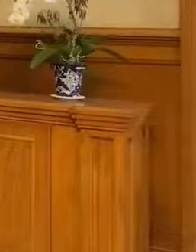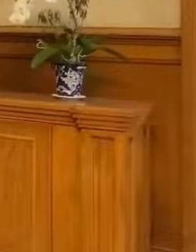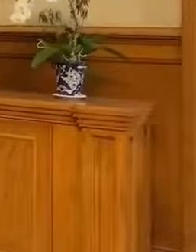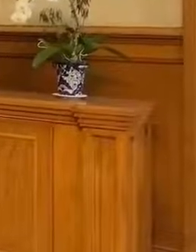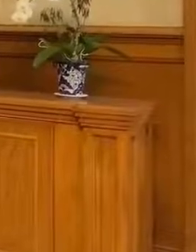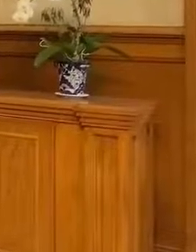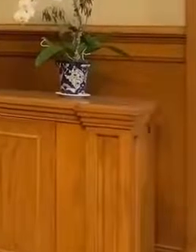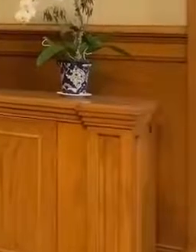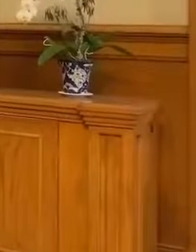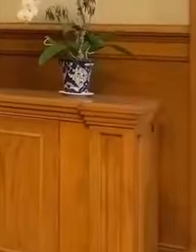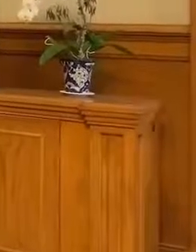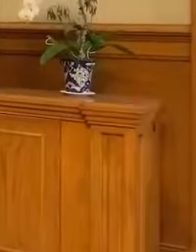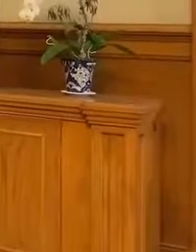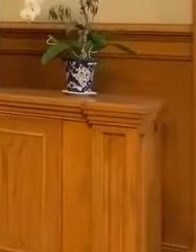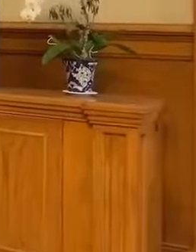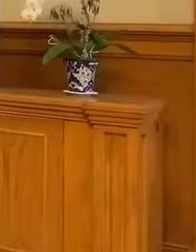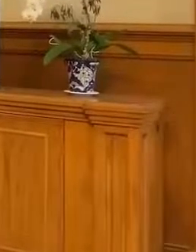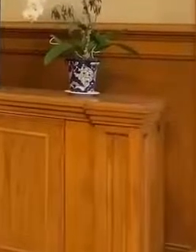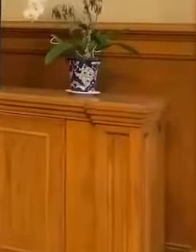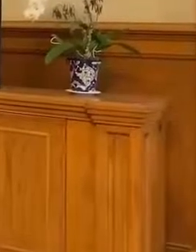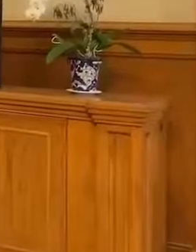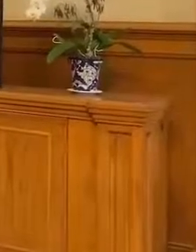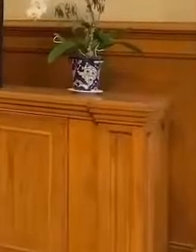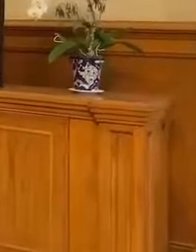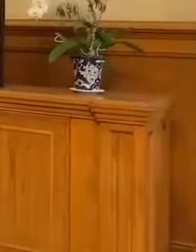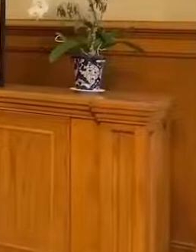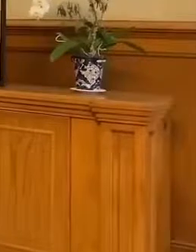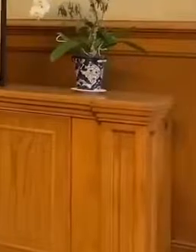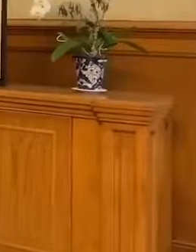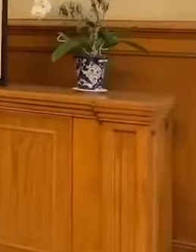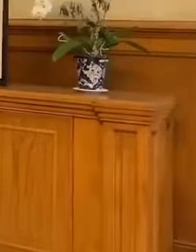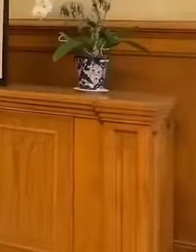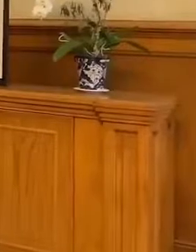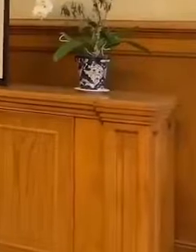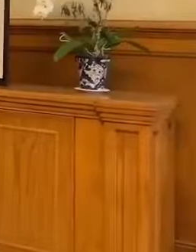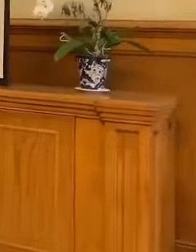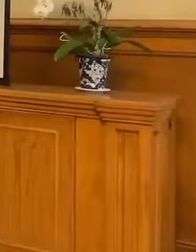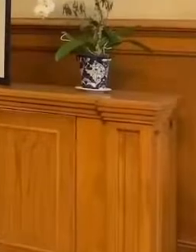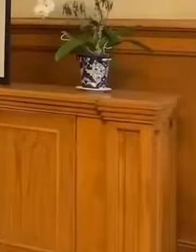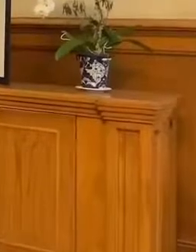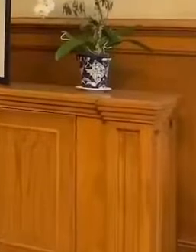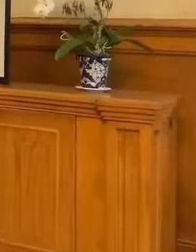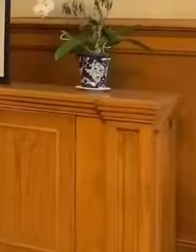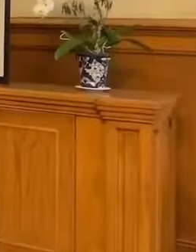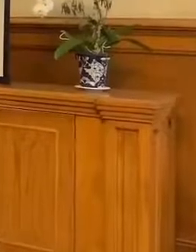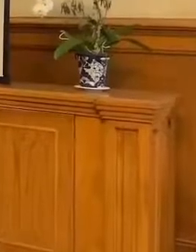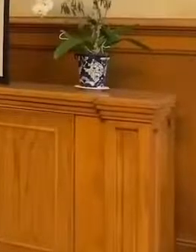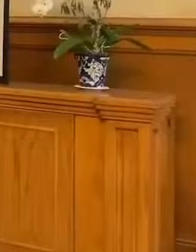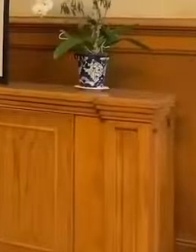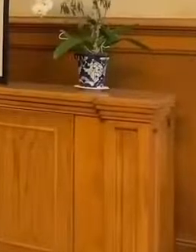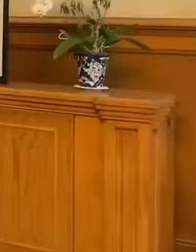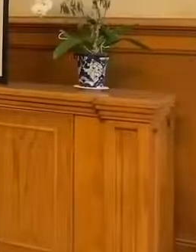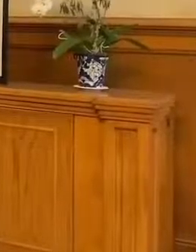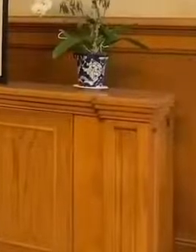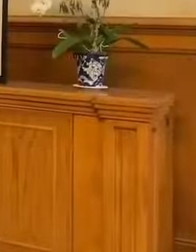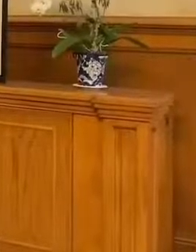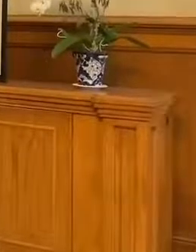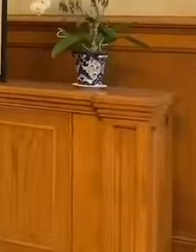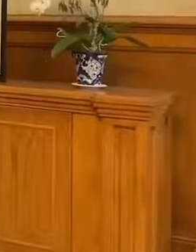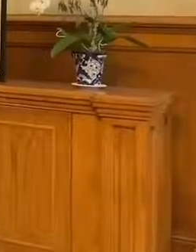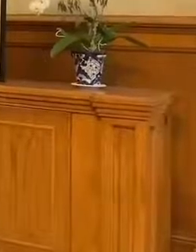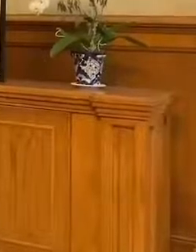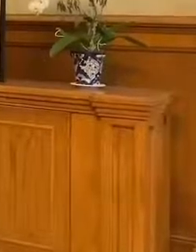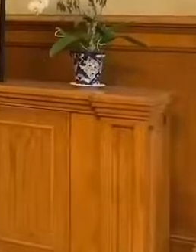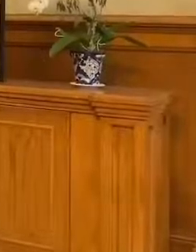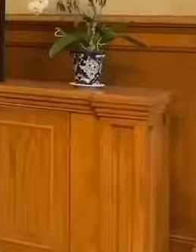momentos difíciles, en lo que corresponde a mi persona, pero también aplica